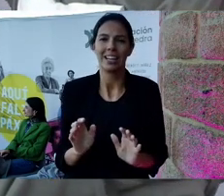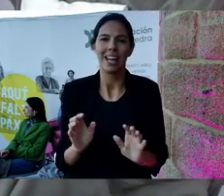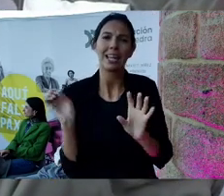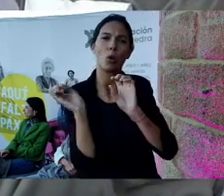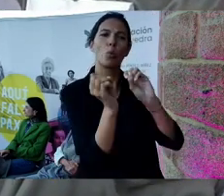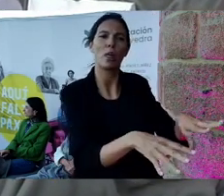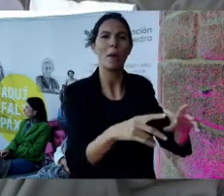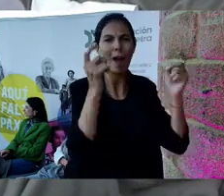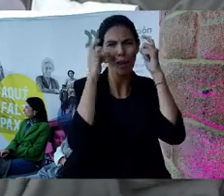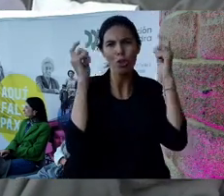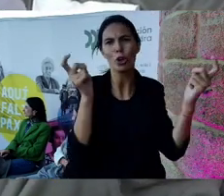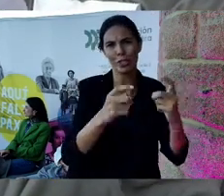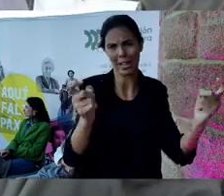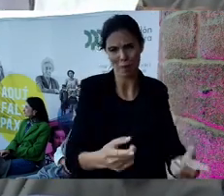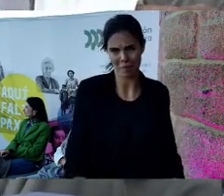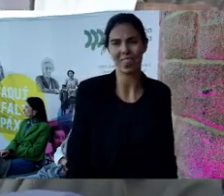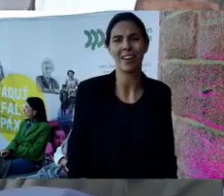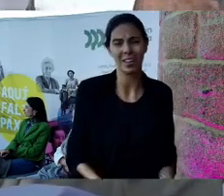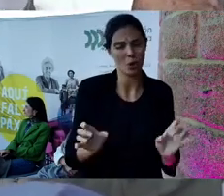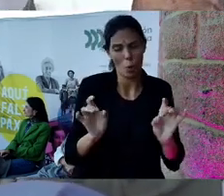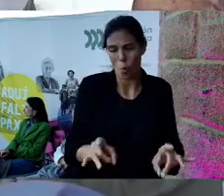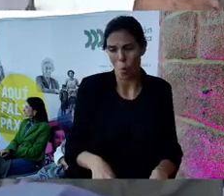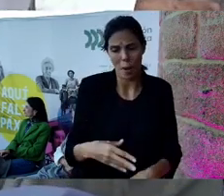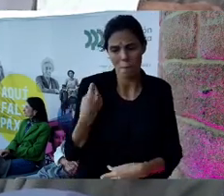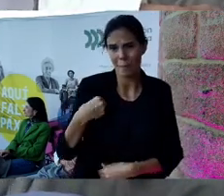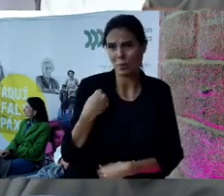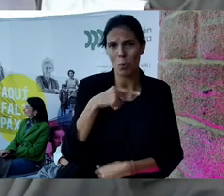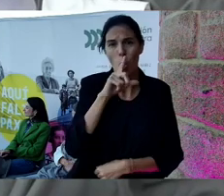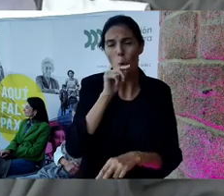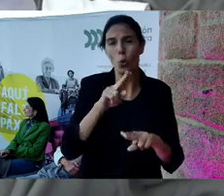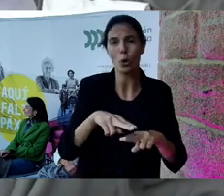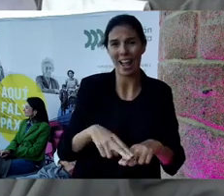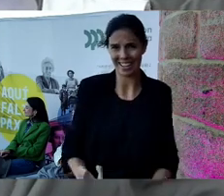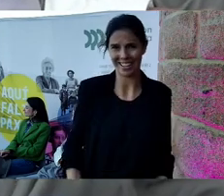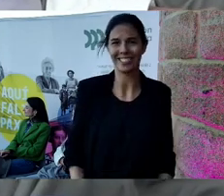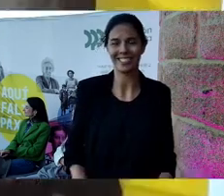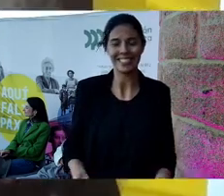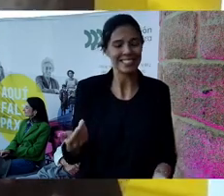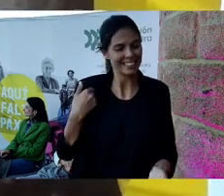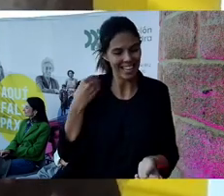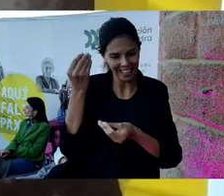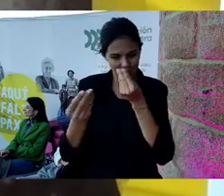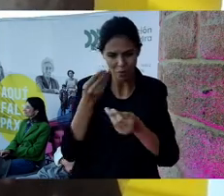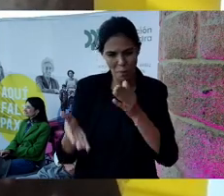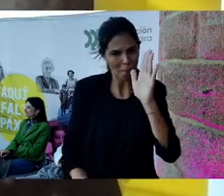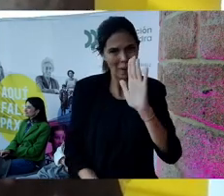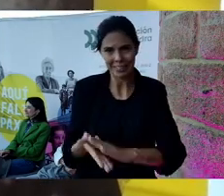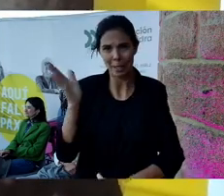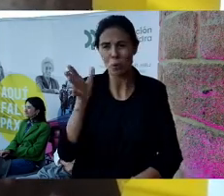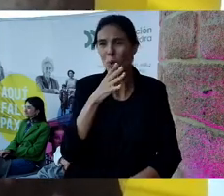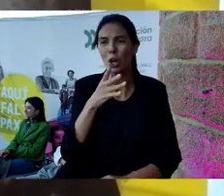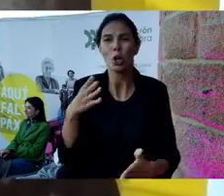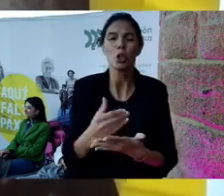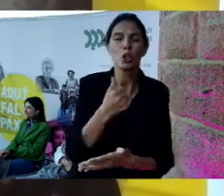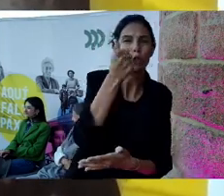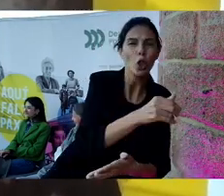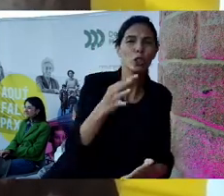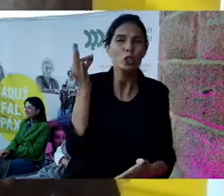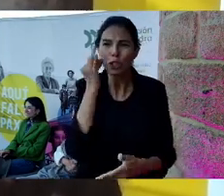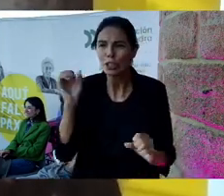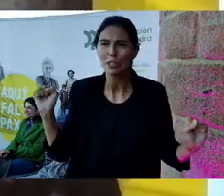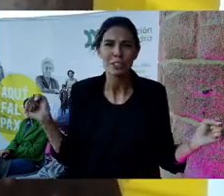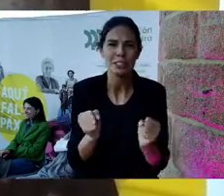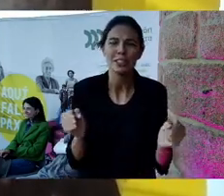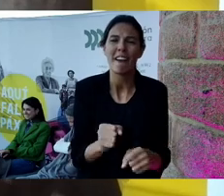renunciaba a dores de cabeza, como todas estas que pasó Urraca. Y con esa reflexión, pues marchamos, porque